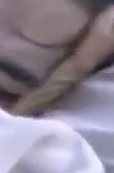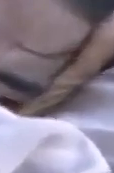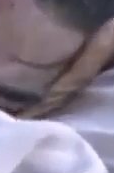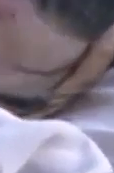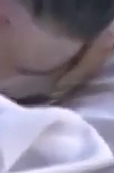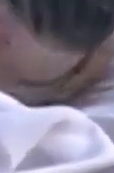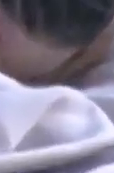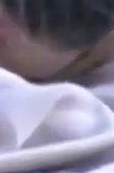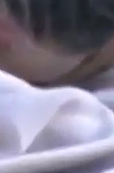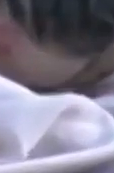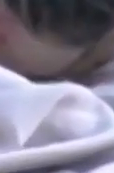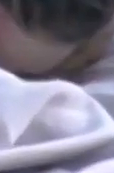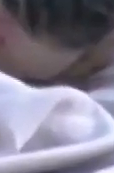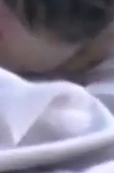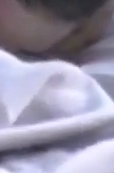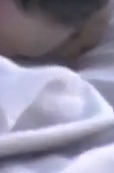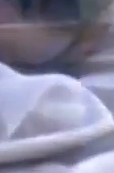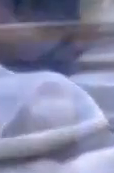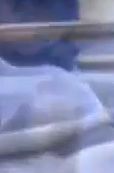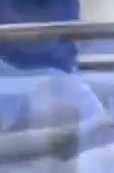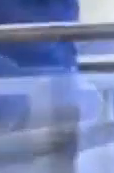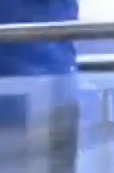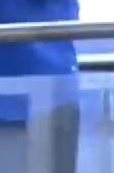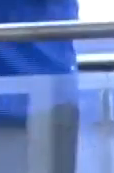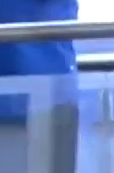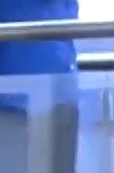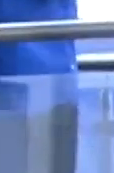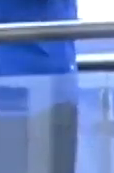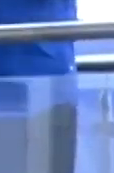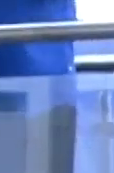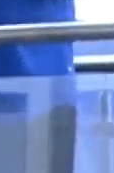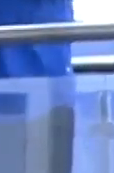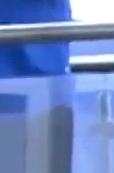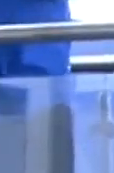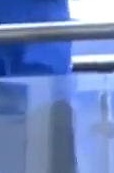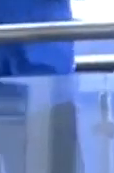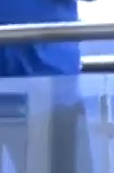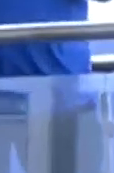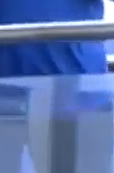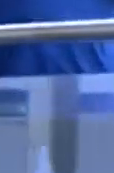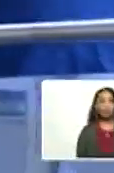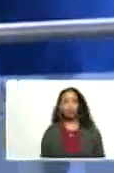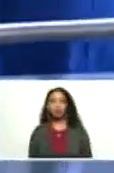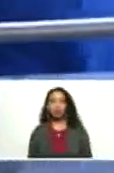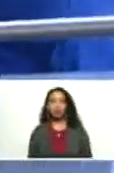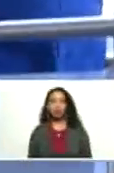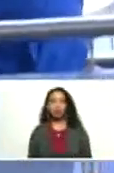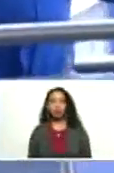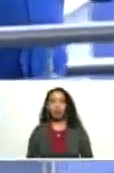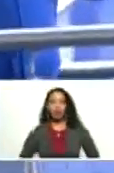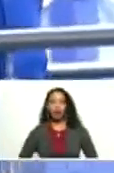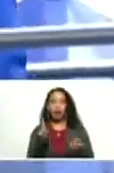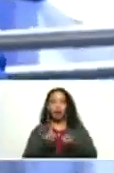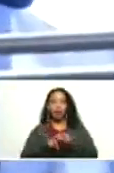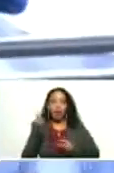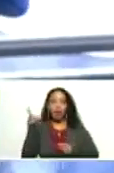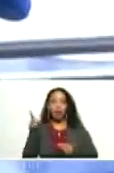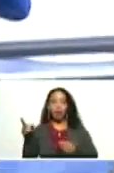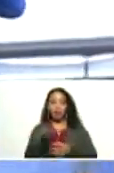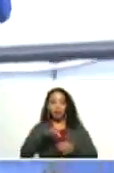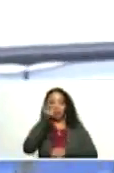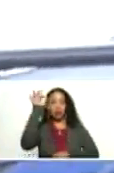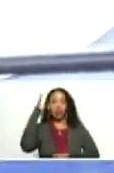Llevamos su llanto, llevamos también su grito de rebeldía y valentía. Luisa Cáceres Arizmendi, que vive el espíritu inmortal